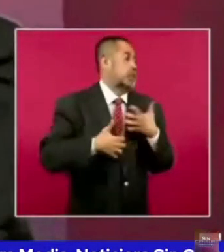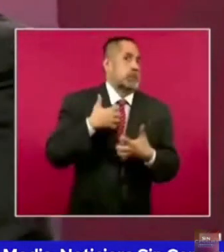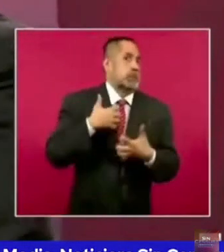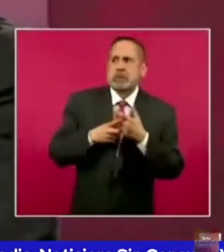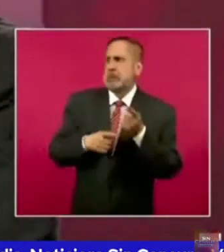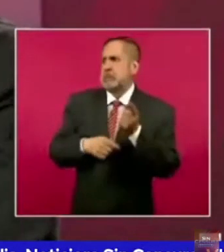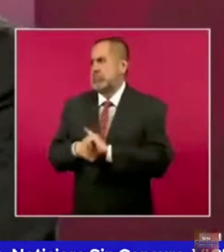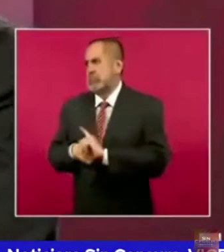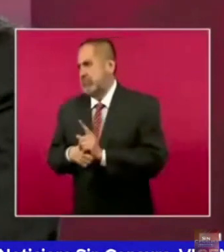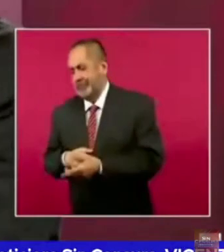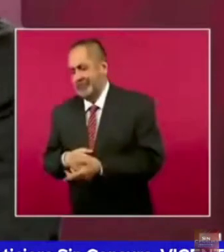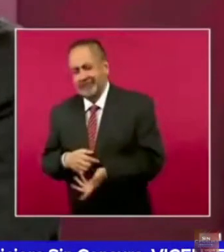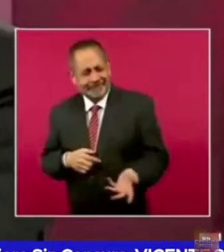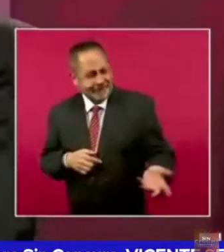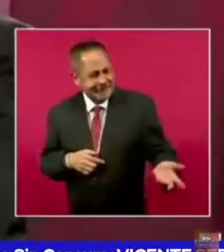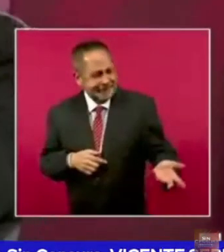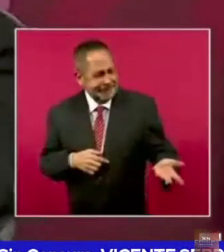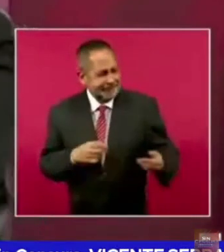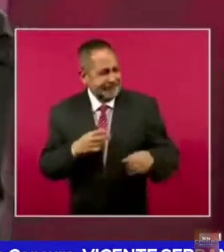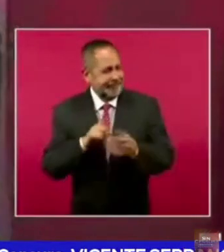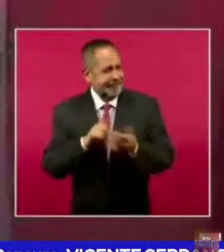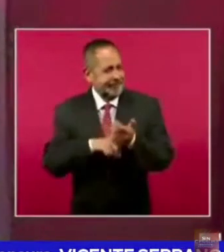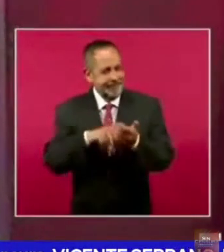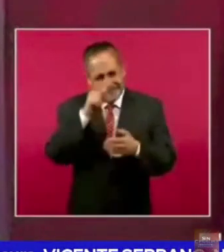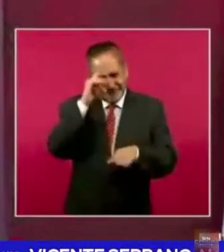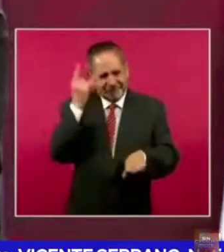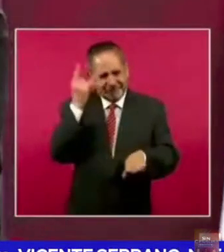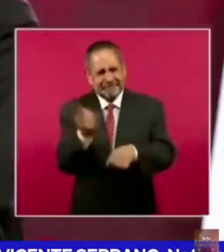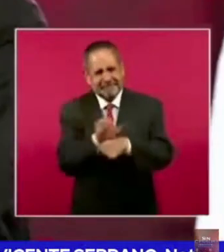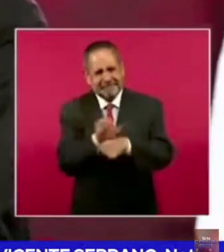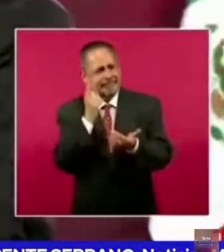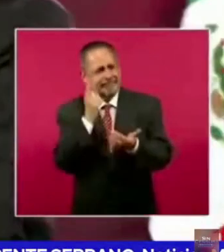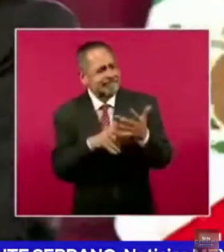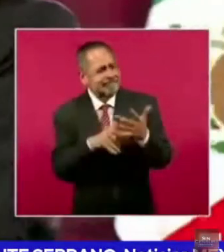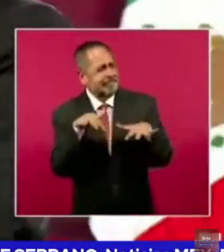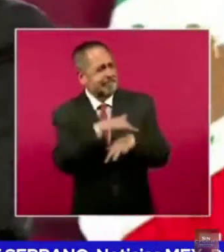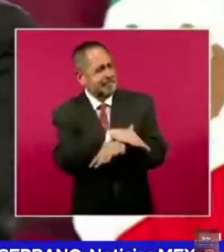puro intelectual orgánico,